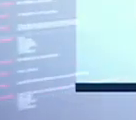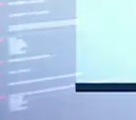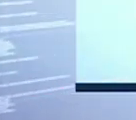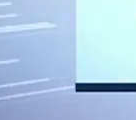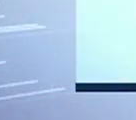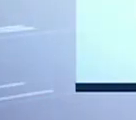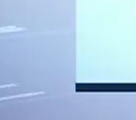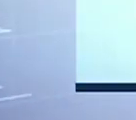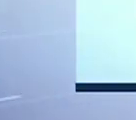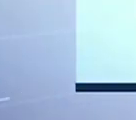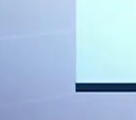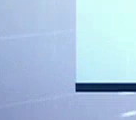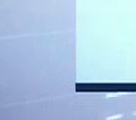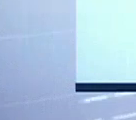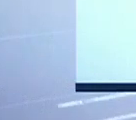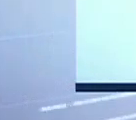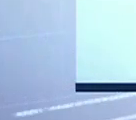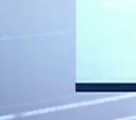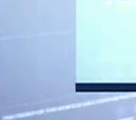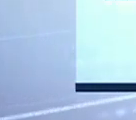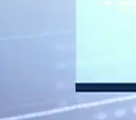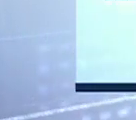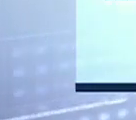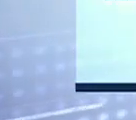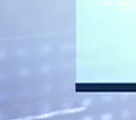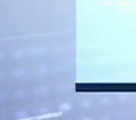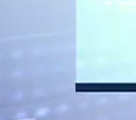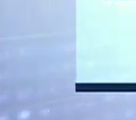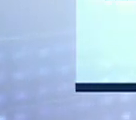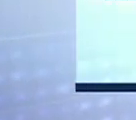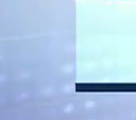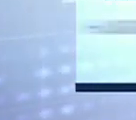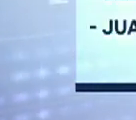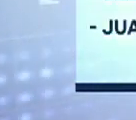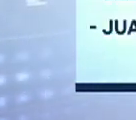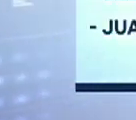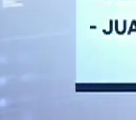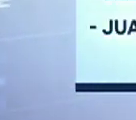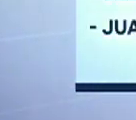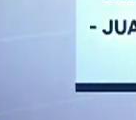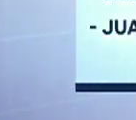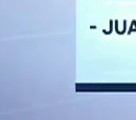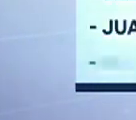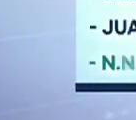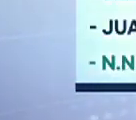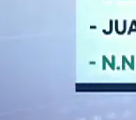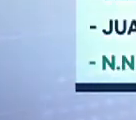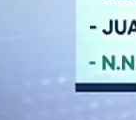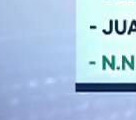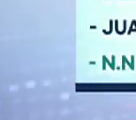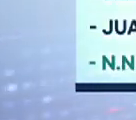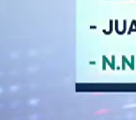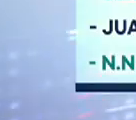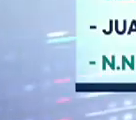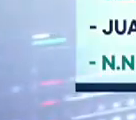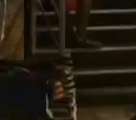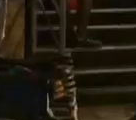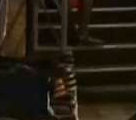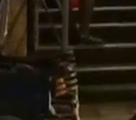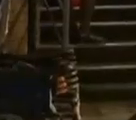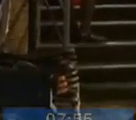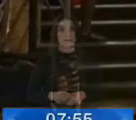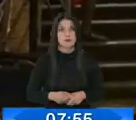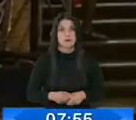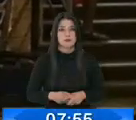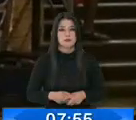Cedeño, Cristian Sánchez Peñafiel, Jason Licoa Arechua, Juan Gurumendi Guamán y un NN. Mientras